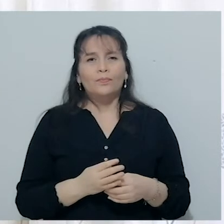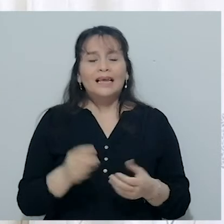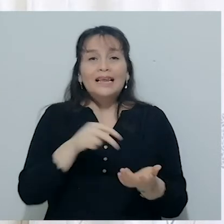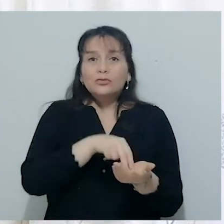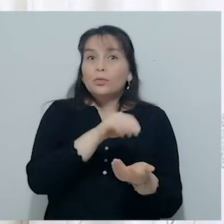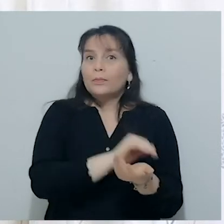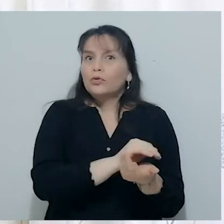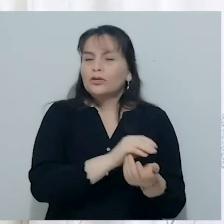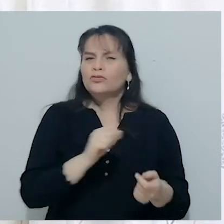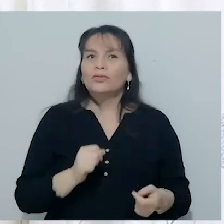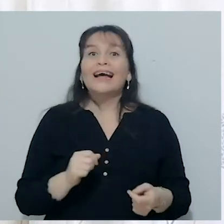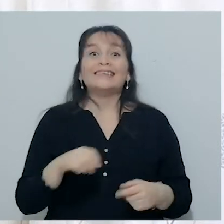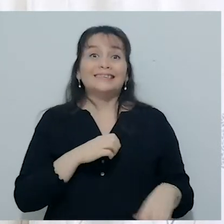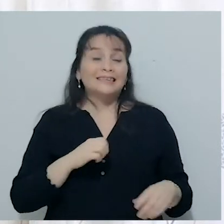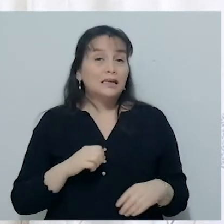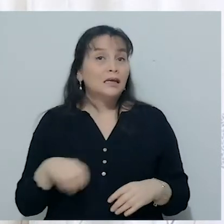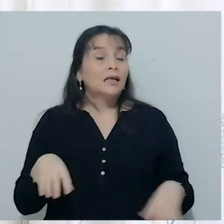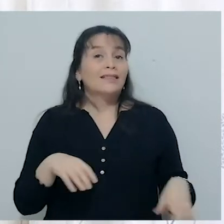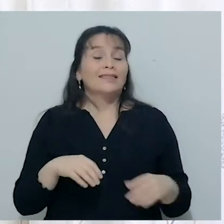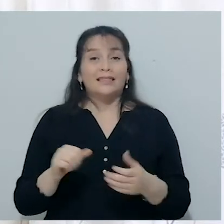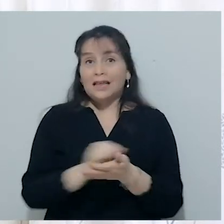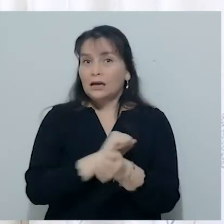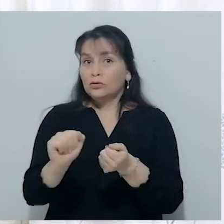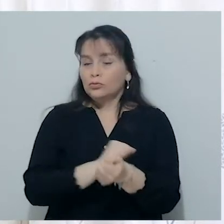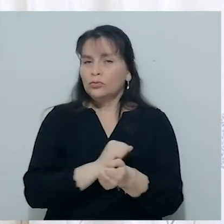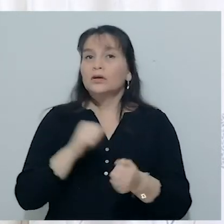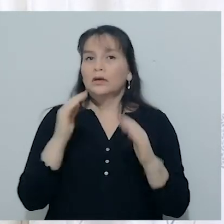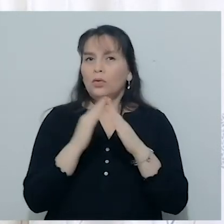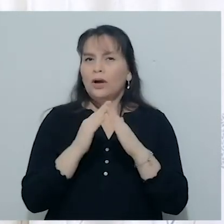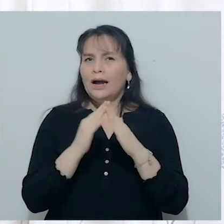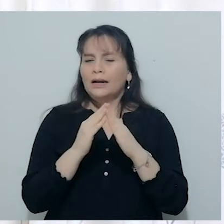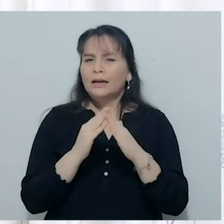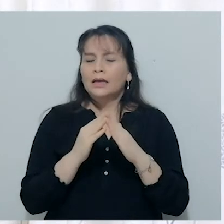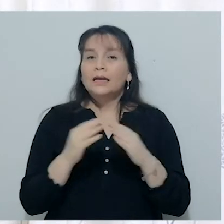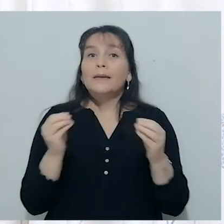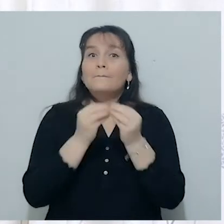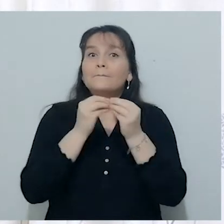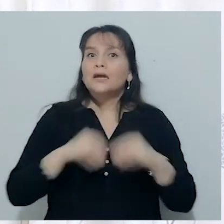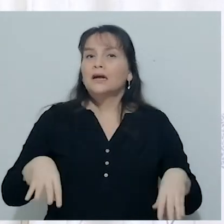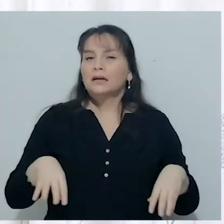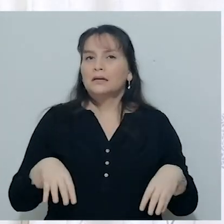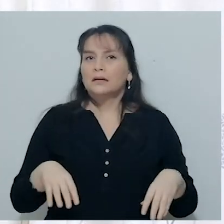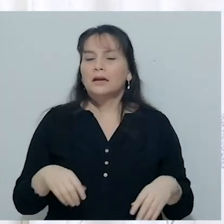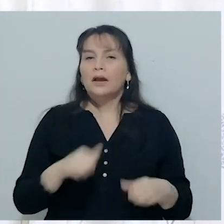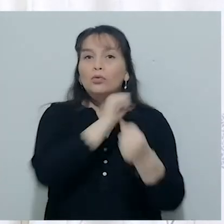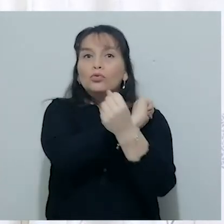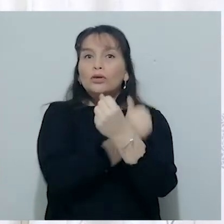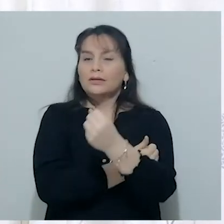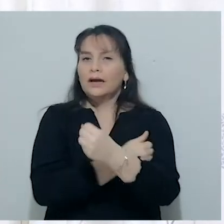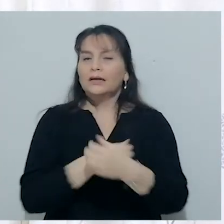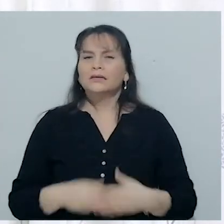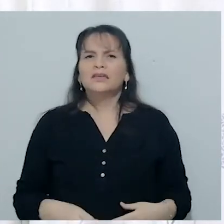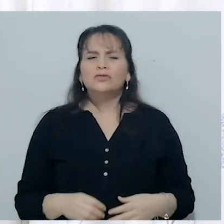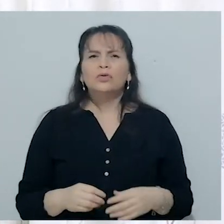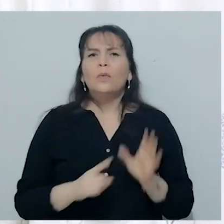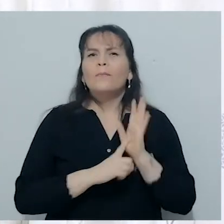no olvidarte de Dios. La sobreprotección hace tanto daño en el hogar. Y la sobreprotección ha llevado a que